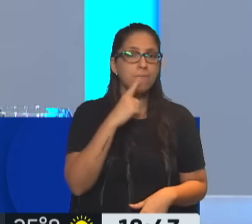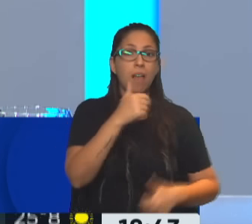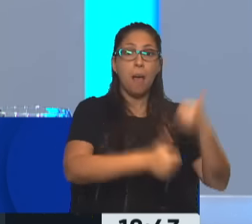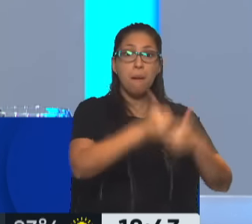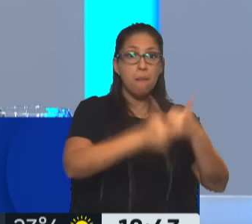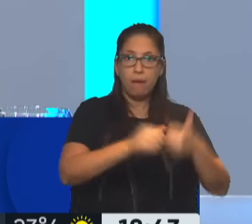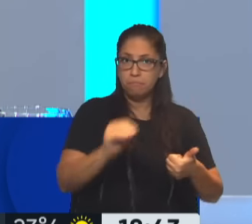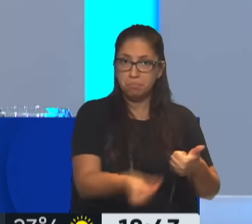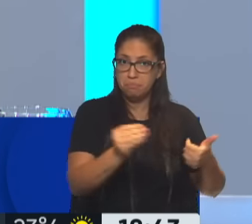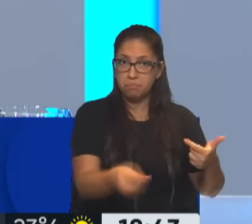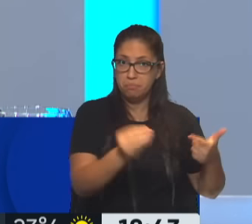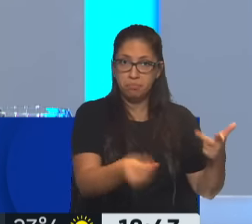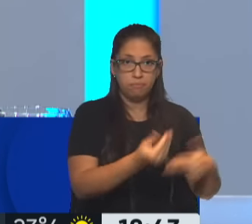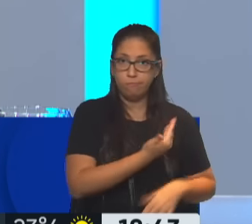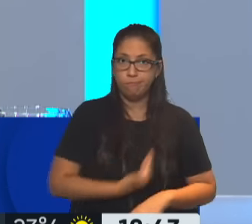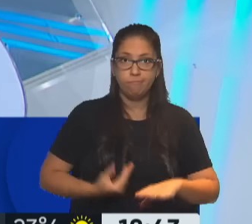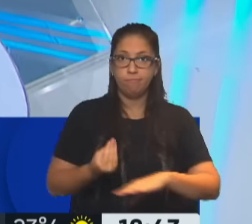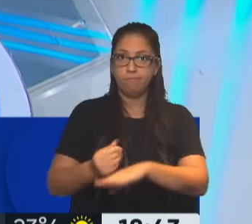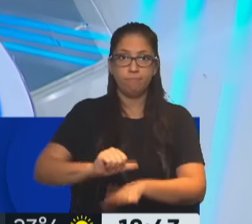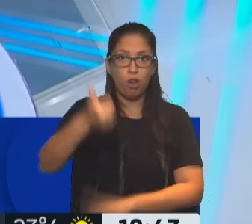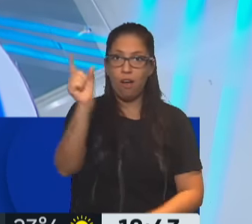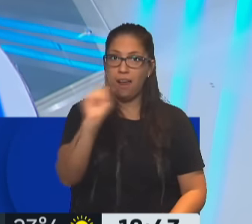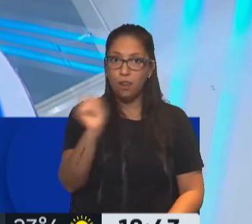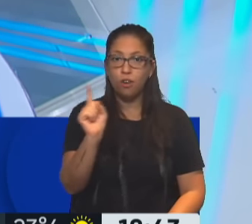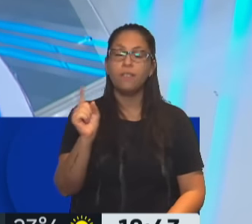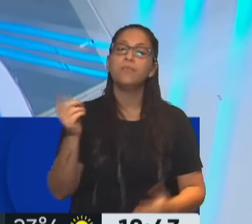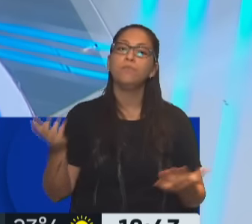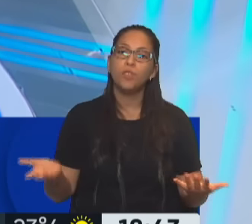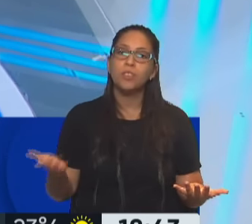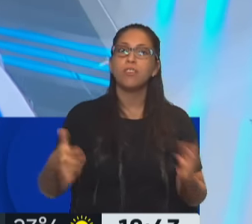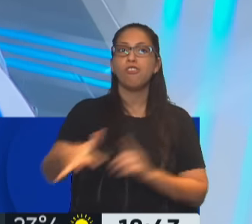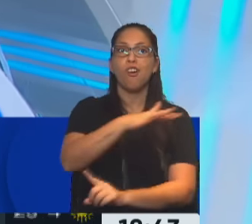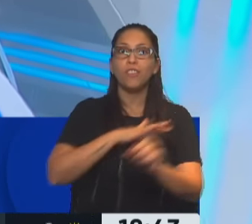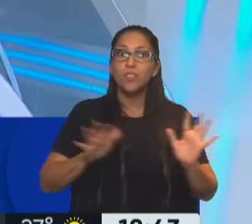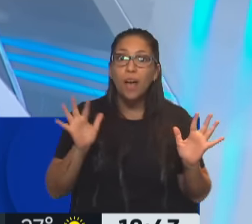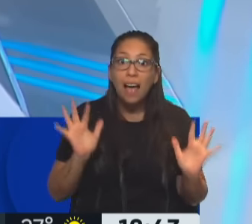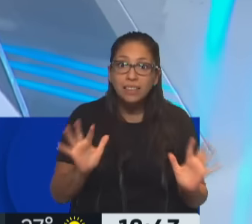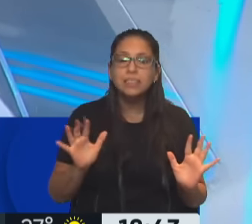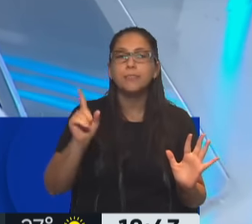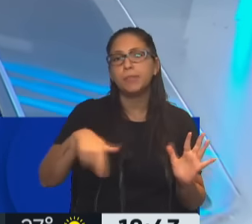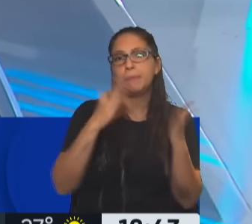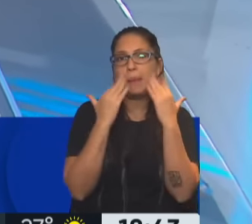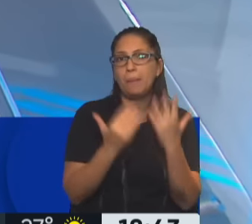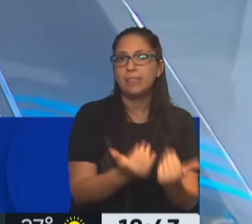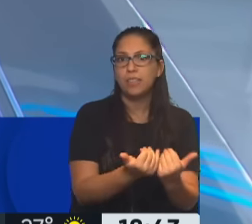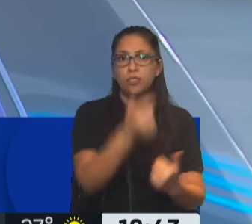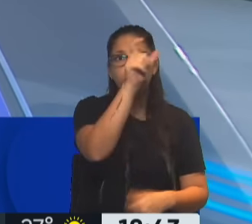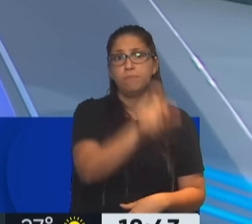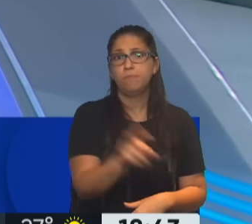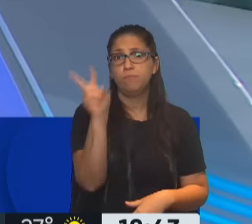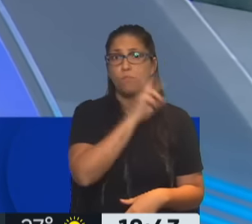últimas 3 elecciones en las que se presentó. Así que, bueno, con todo este contexto es que se investiga en esta causa en una mandataria